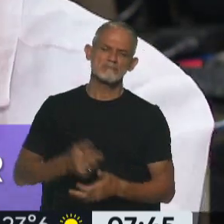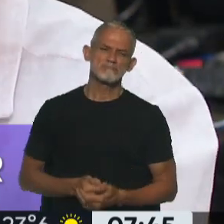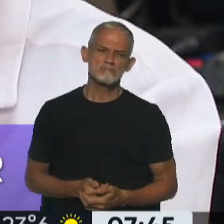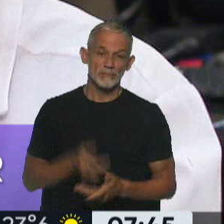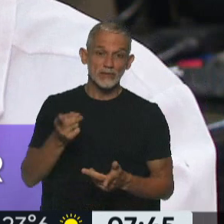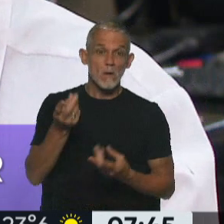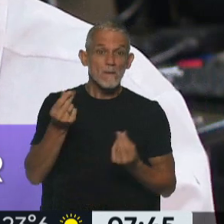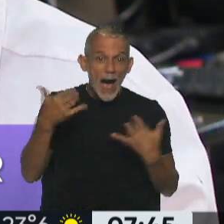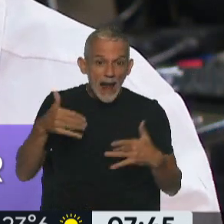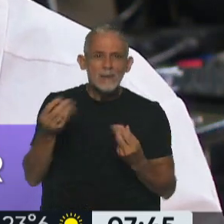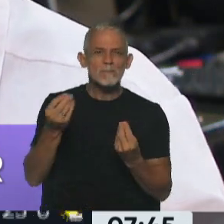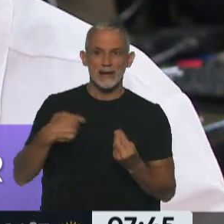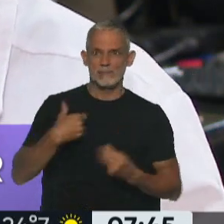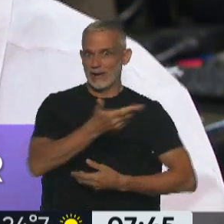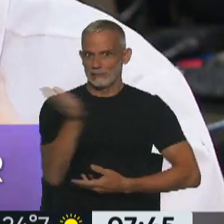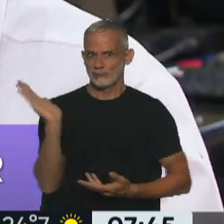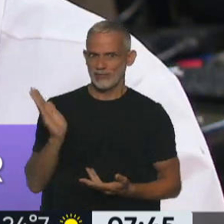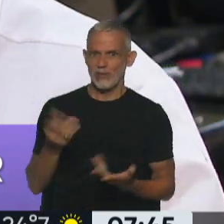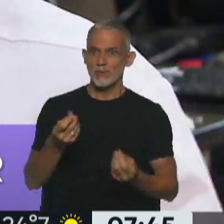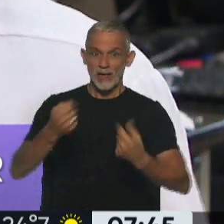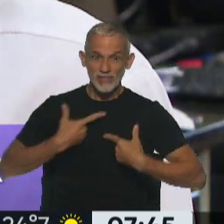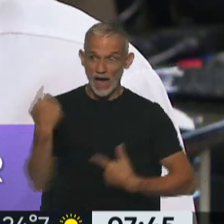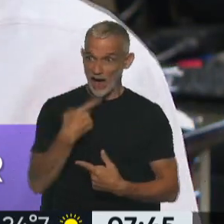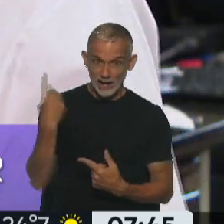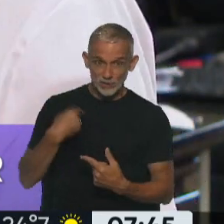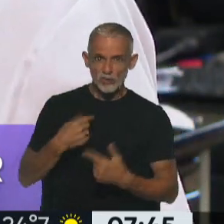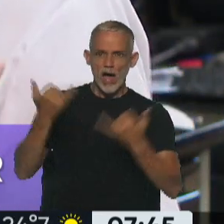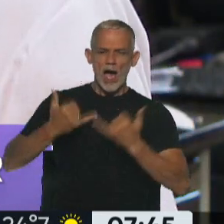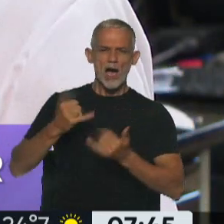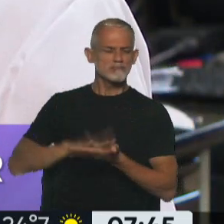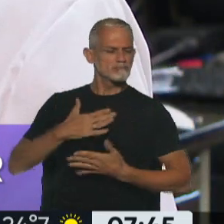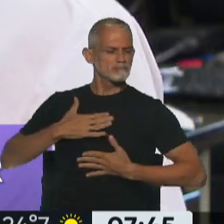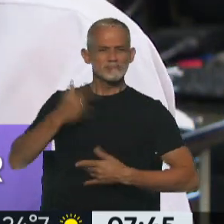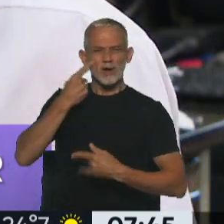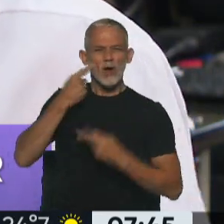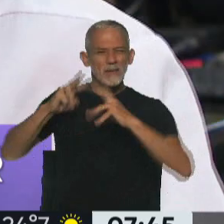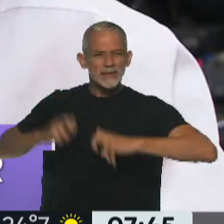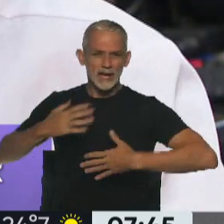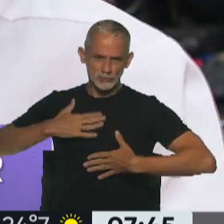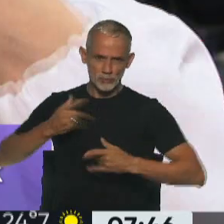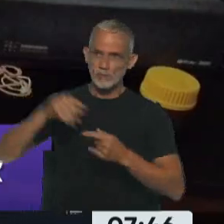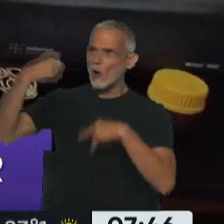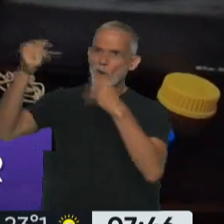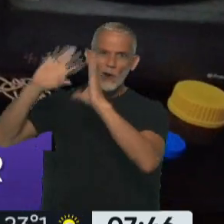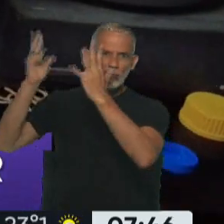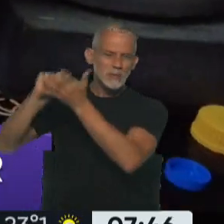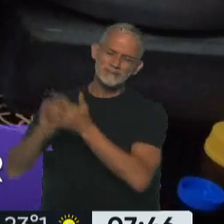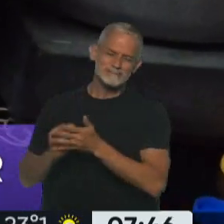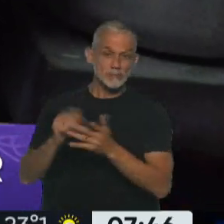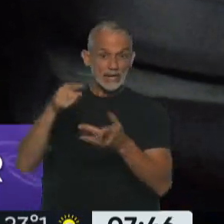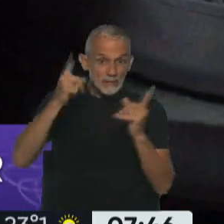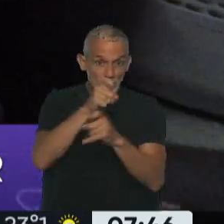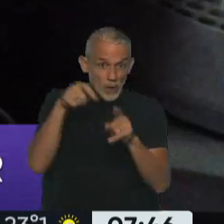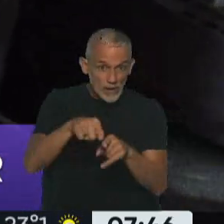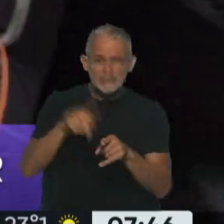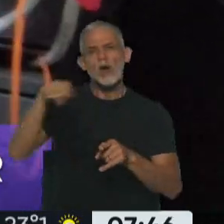es un valor en sí mismo para la sociedad porque nos permite tener soberanía del conocimiento que es algo que nos va a permitir no solo resolver este problema